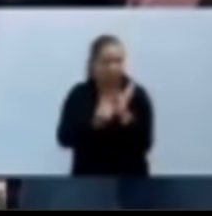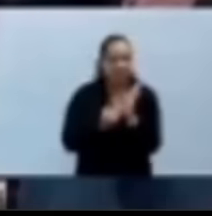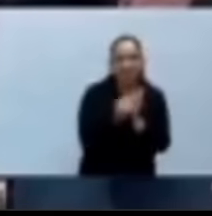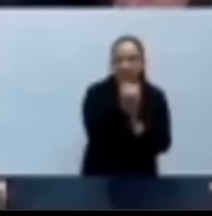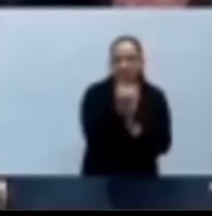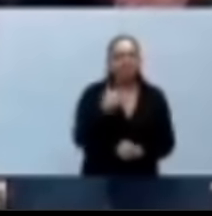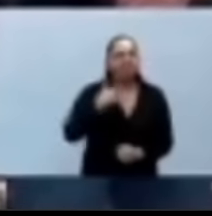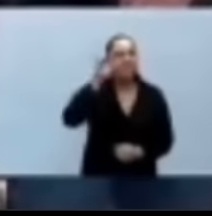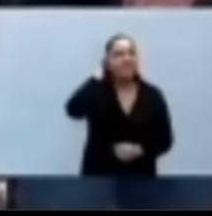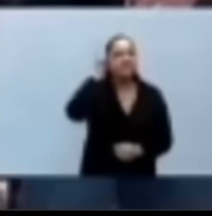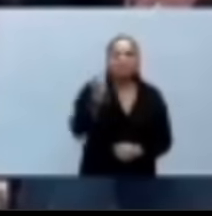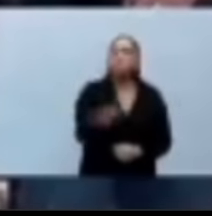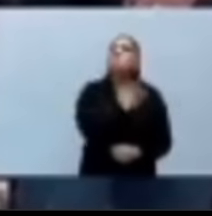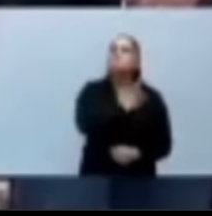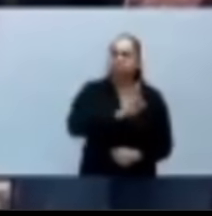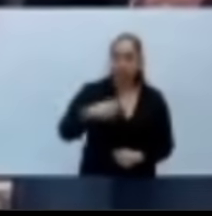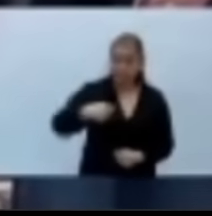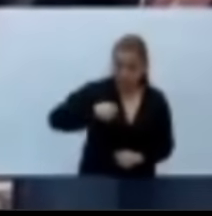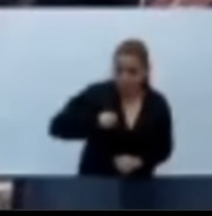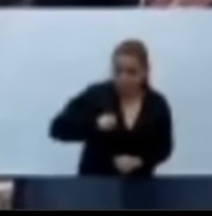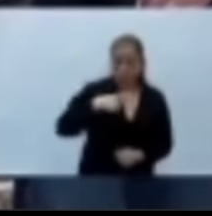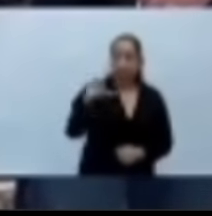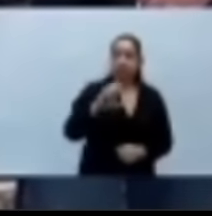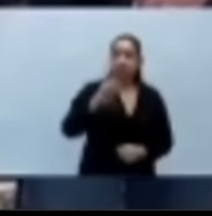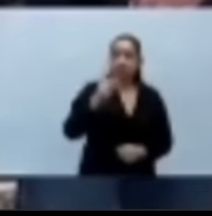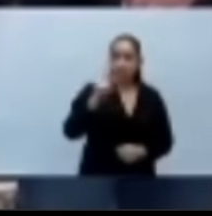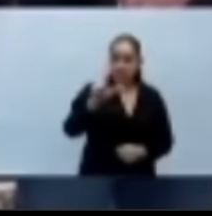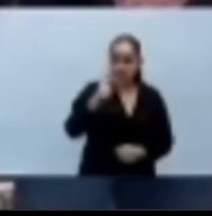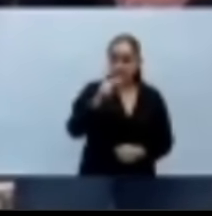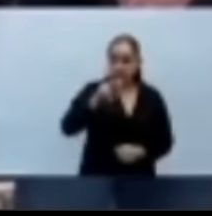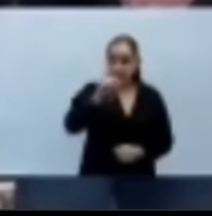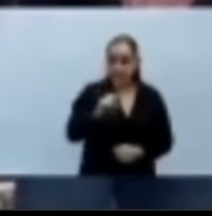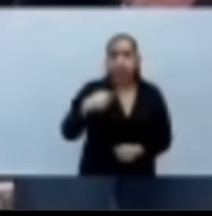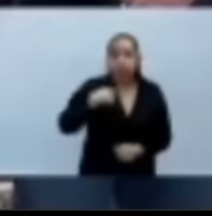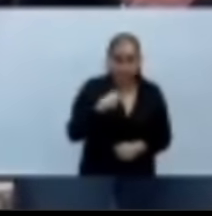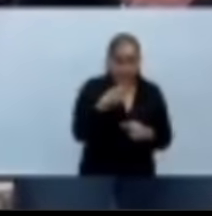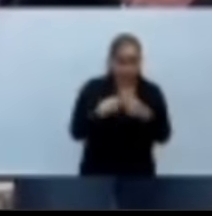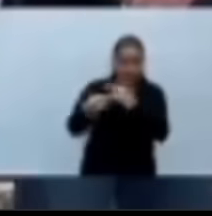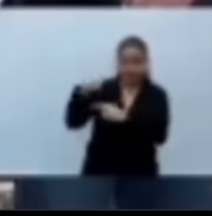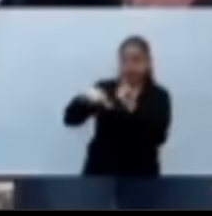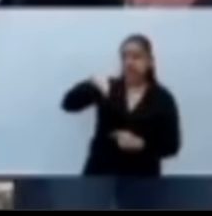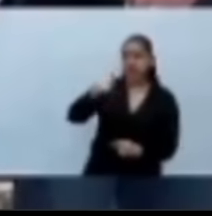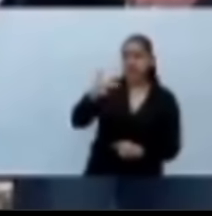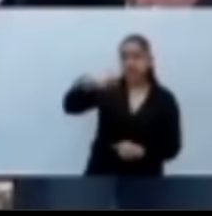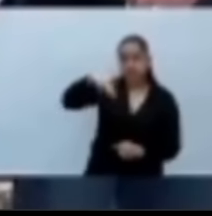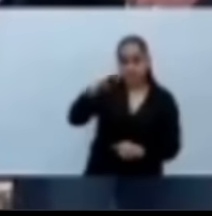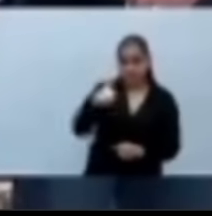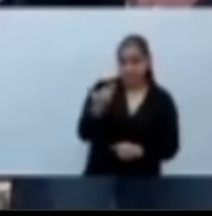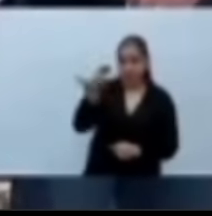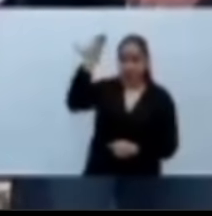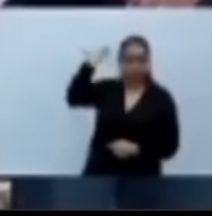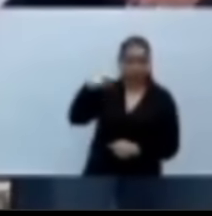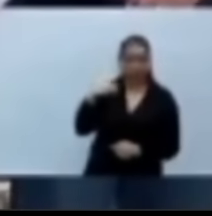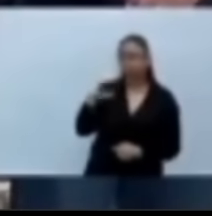Marco Cortés y Alejandro Moreno pusieron a Carolina Villano, esposa de Rubén